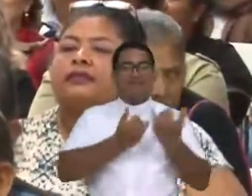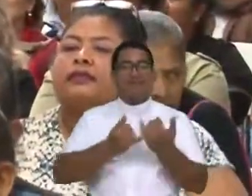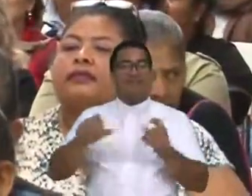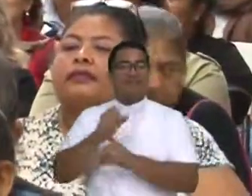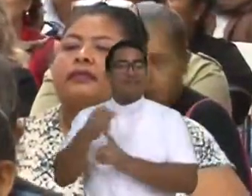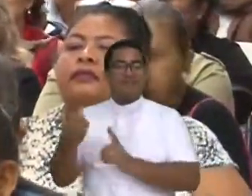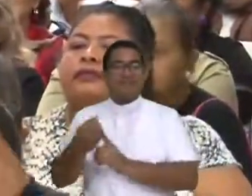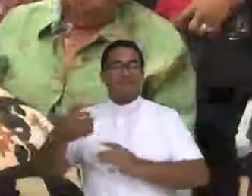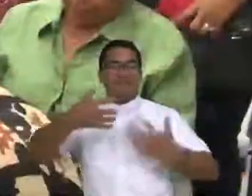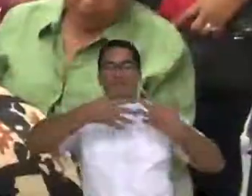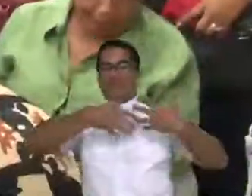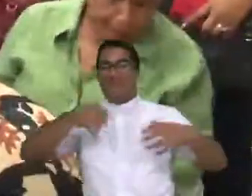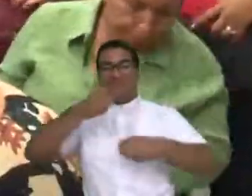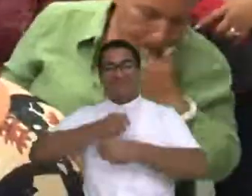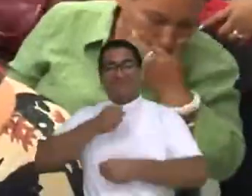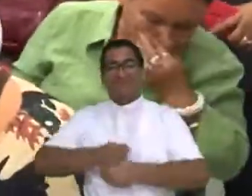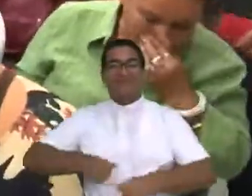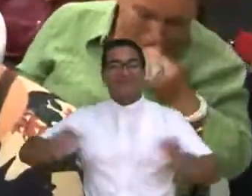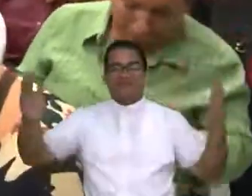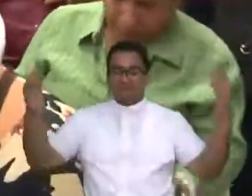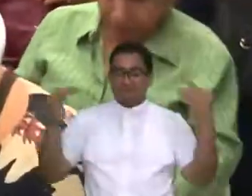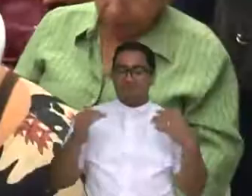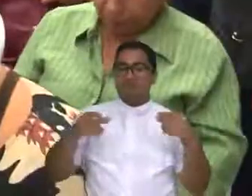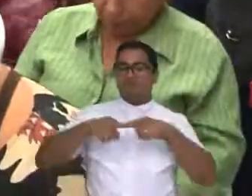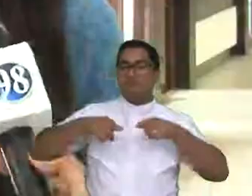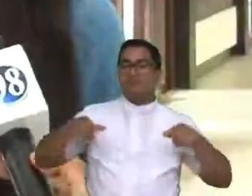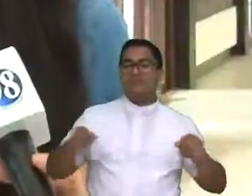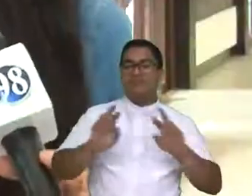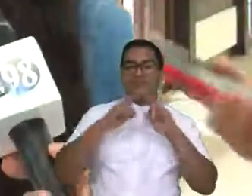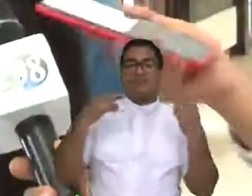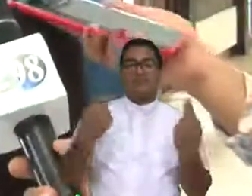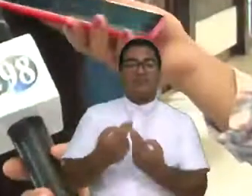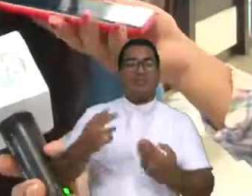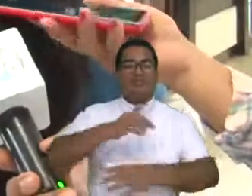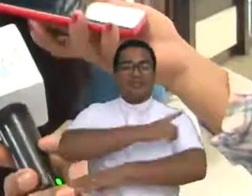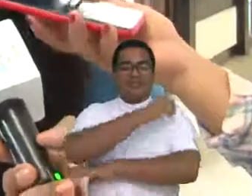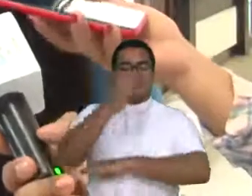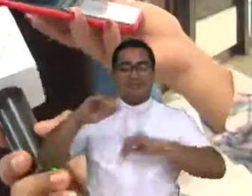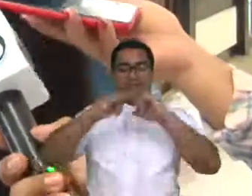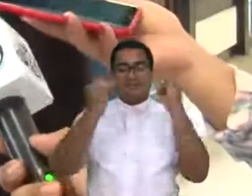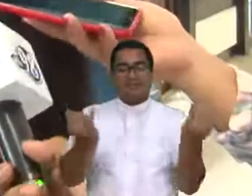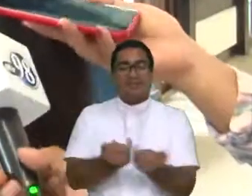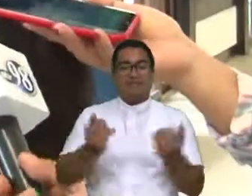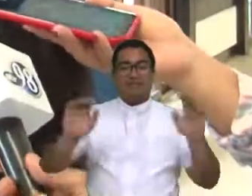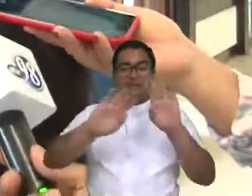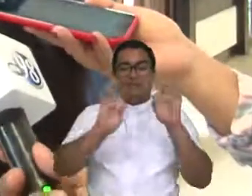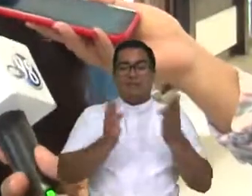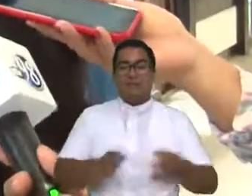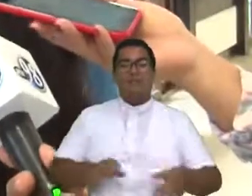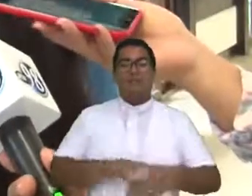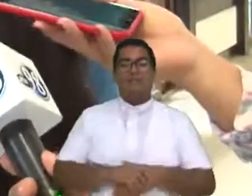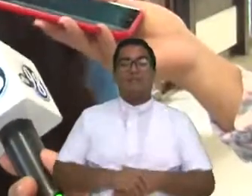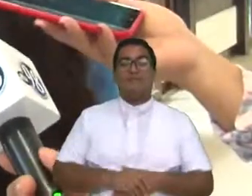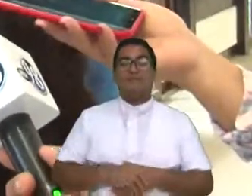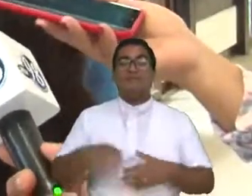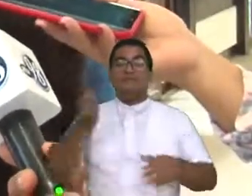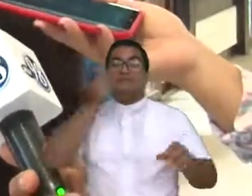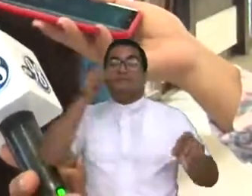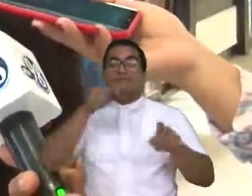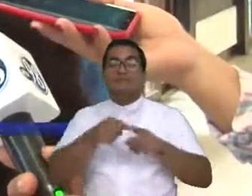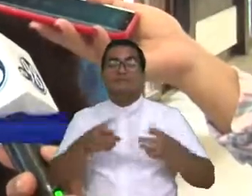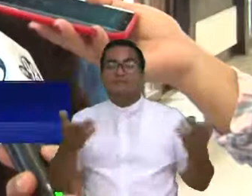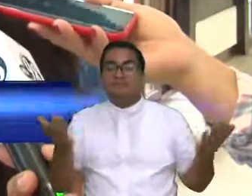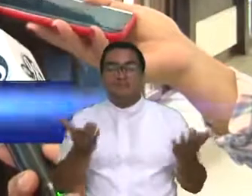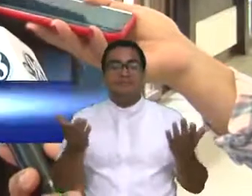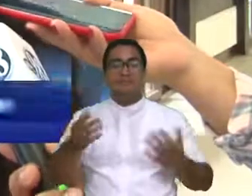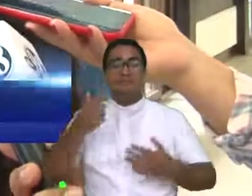empresariales realizaron un congreso en saludo al Día Internacional de la Mujer. El objetivo del encuentro es dar a conocer y la ruta de derecho que